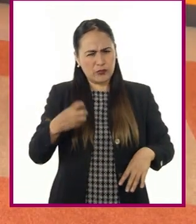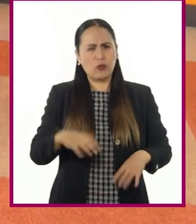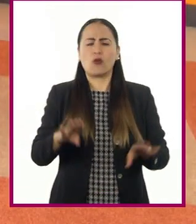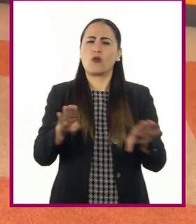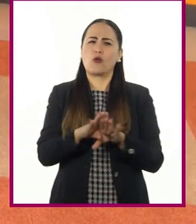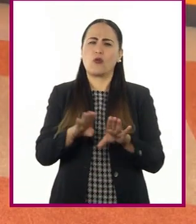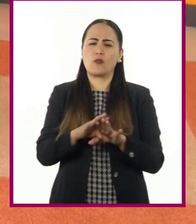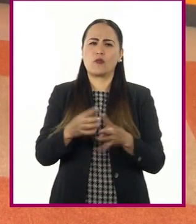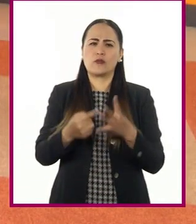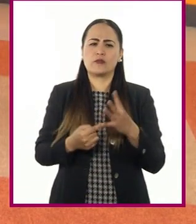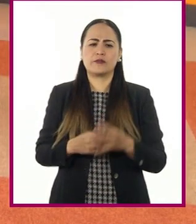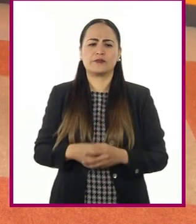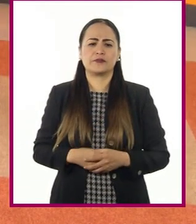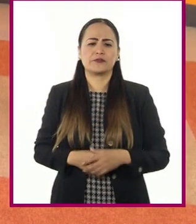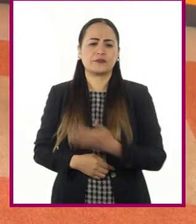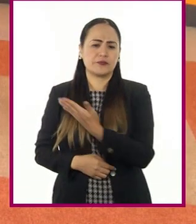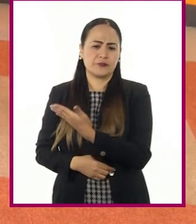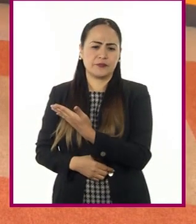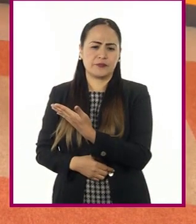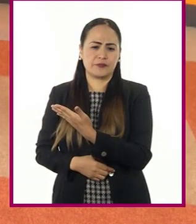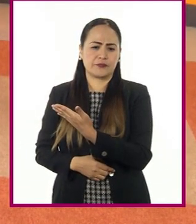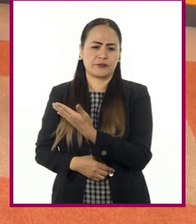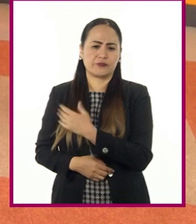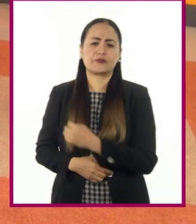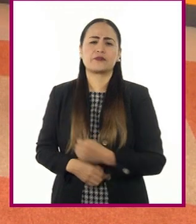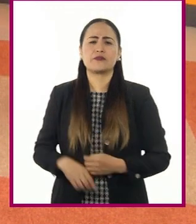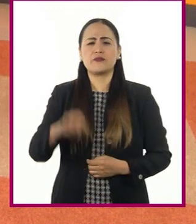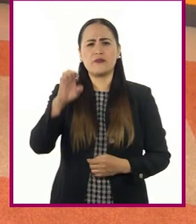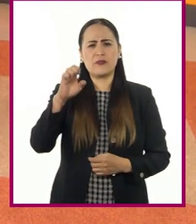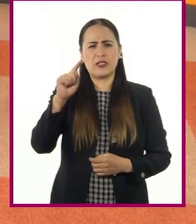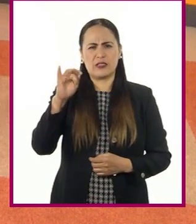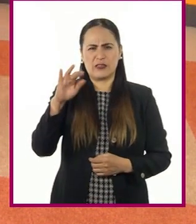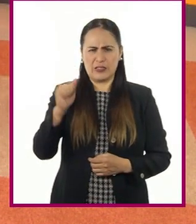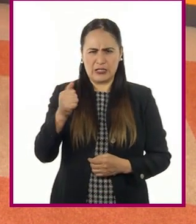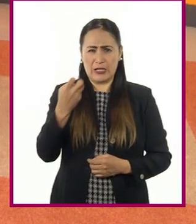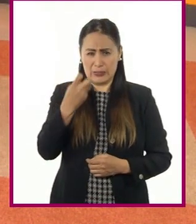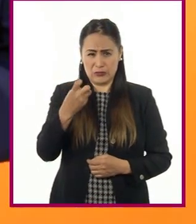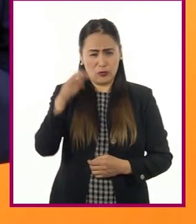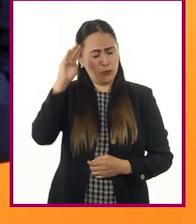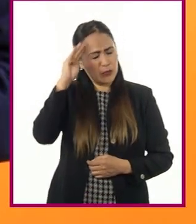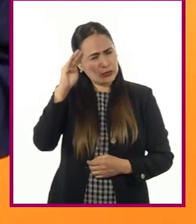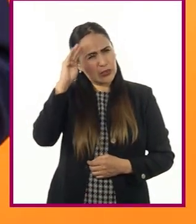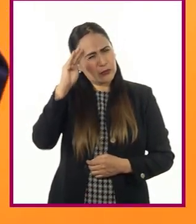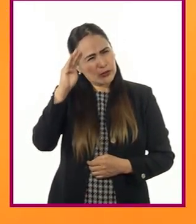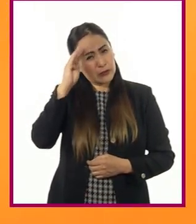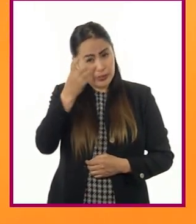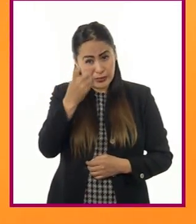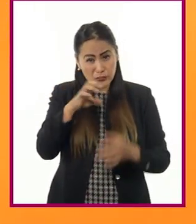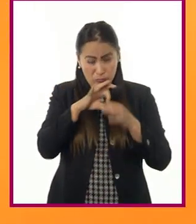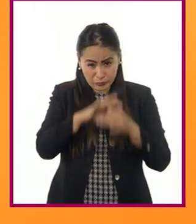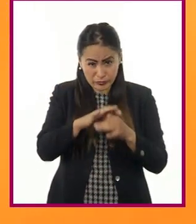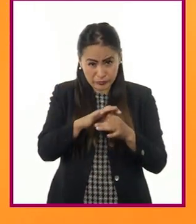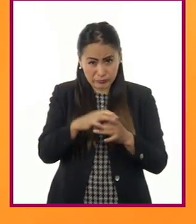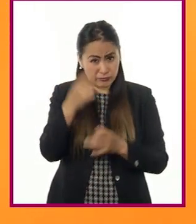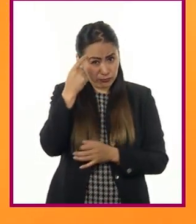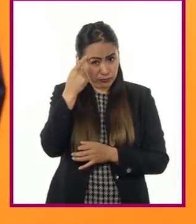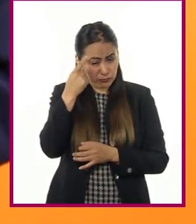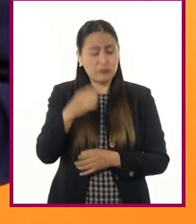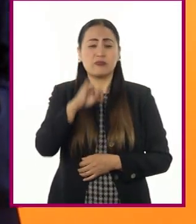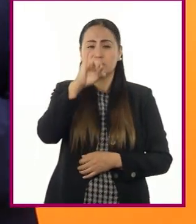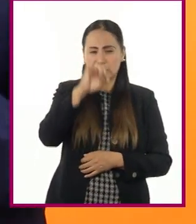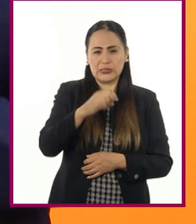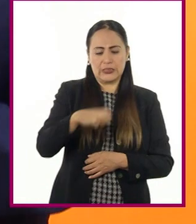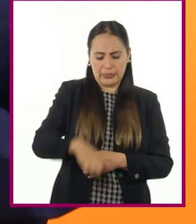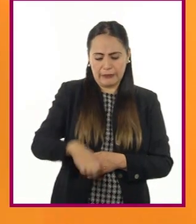función de ellos, ¿nuestra ética depende de nuestra capacidad de reflexionar? Así es. Un niño de